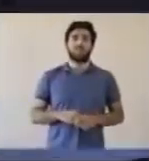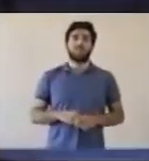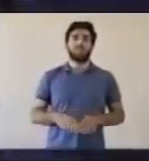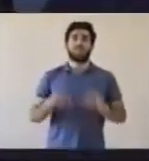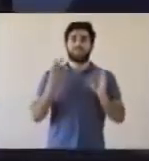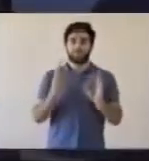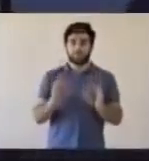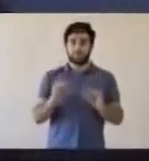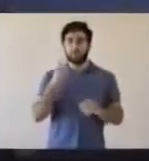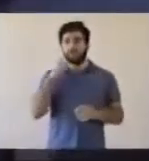1, 2, 3, 4. Y con las palmas.